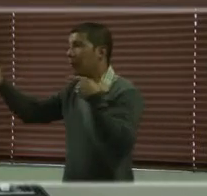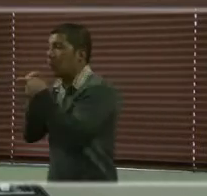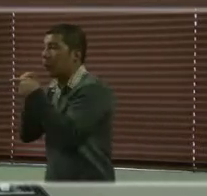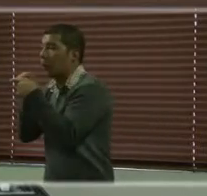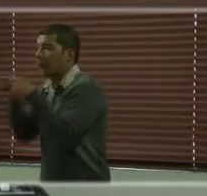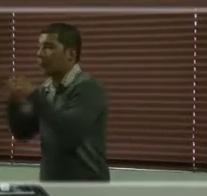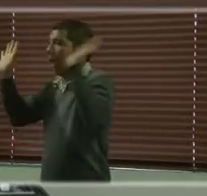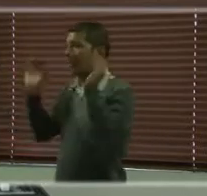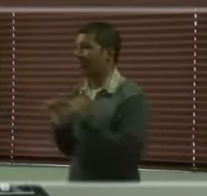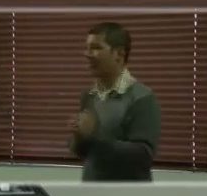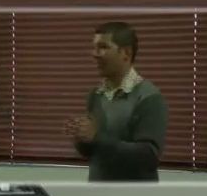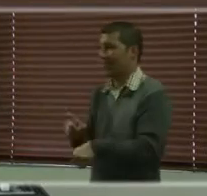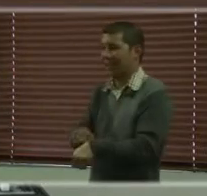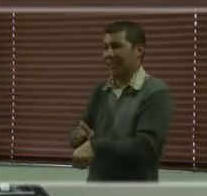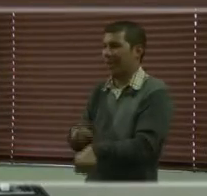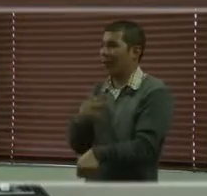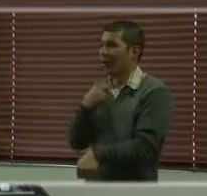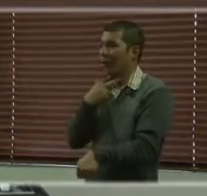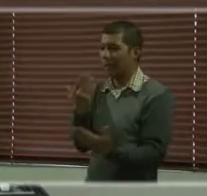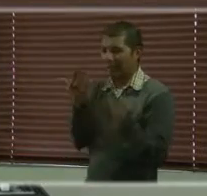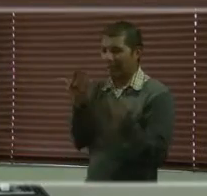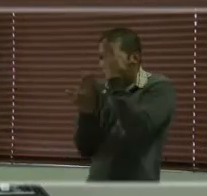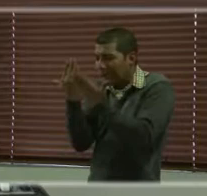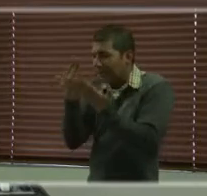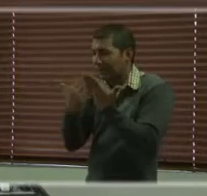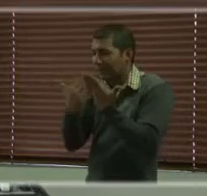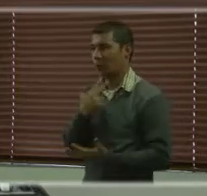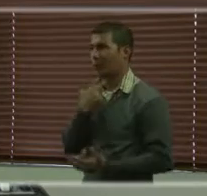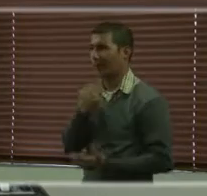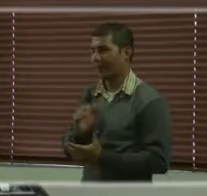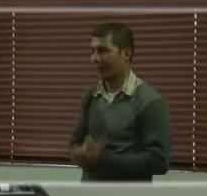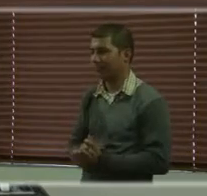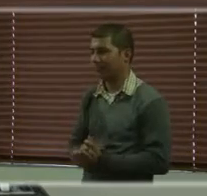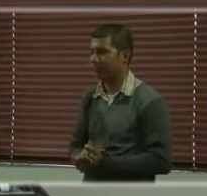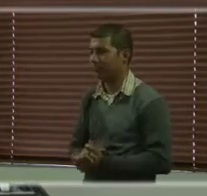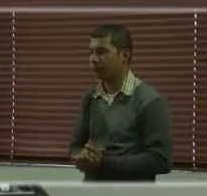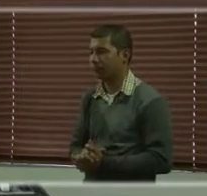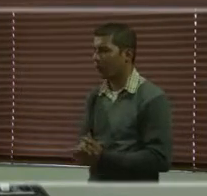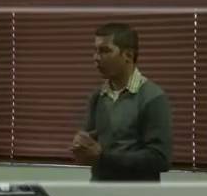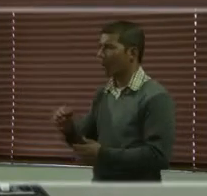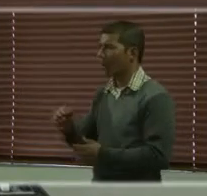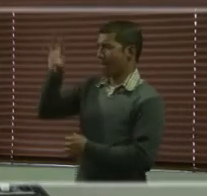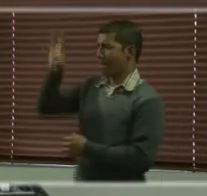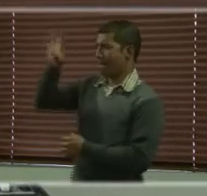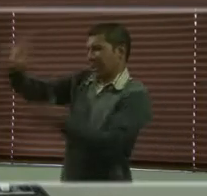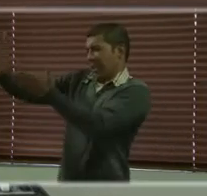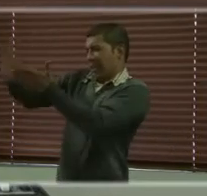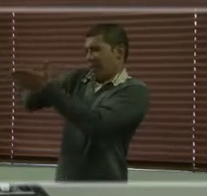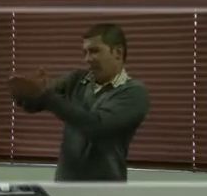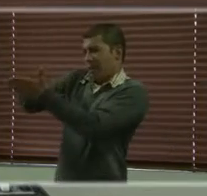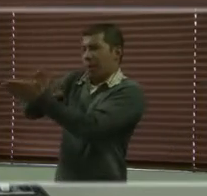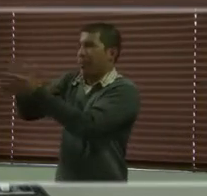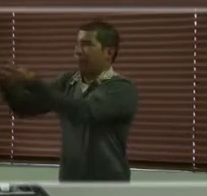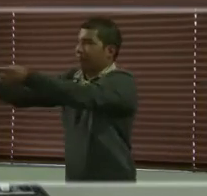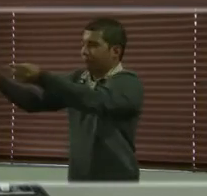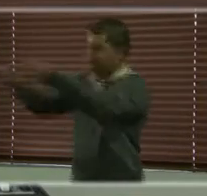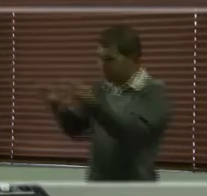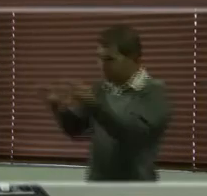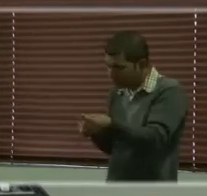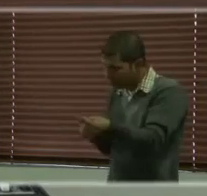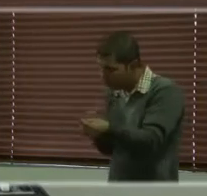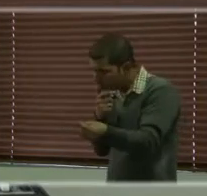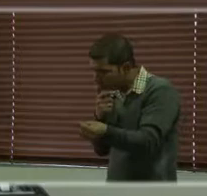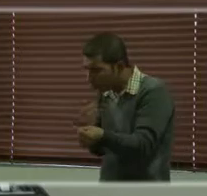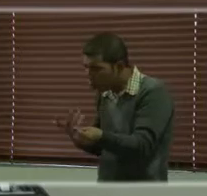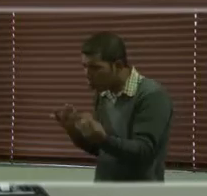primero que sea de como Les comento que hay un orden hay hay una cola digamos no solo le llamamos cola cómo le llaman